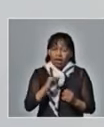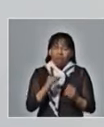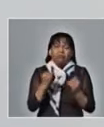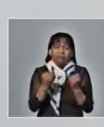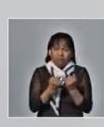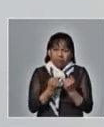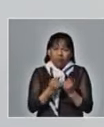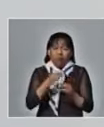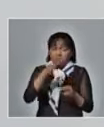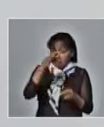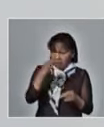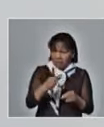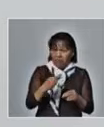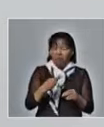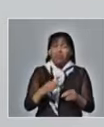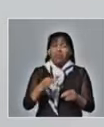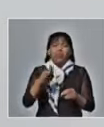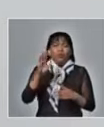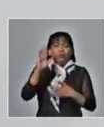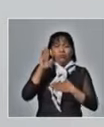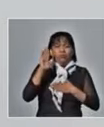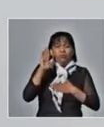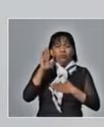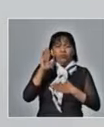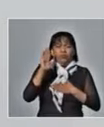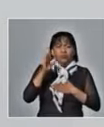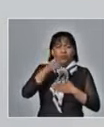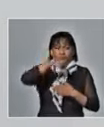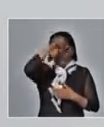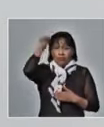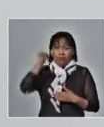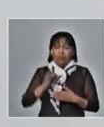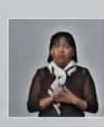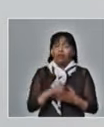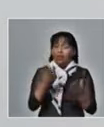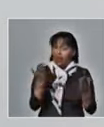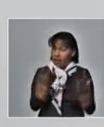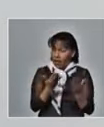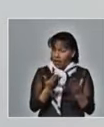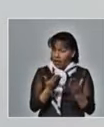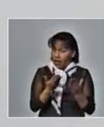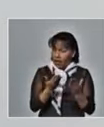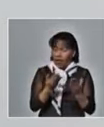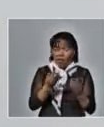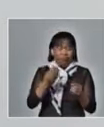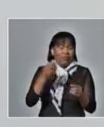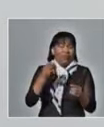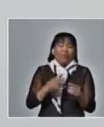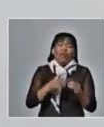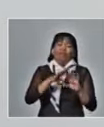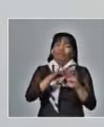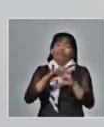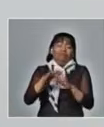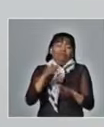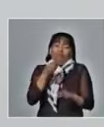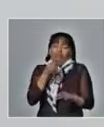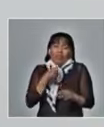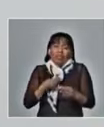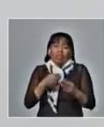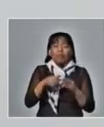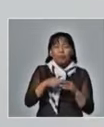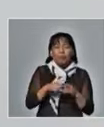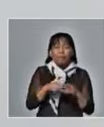Cumplimientos de Compromisos de Campaña. Que el que la haga, la pague, sea quien sea. En el tema de las mujeres, quiero decirles que